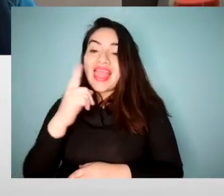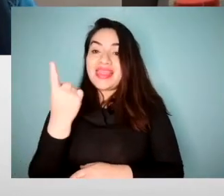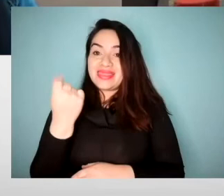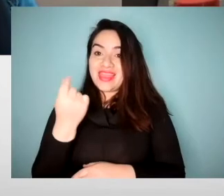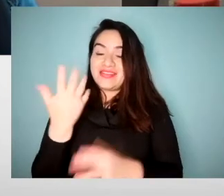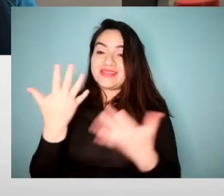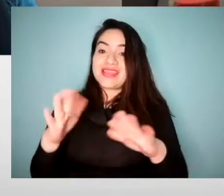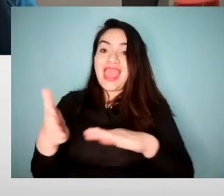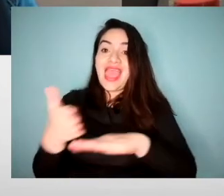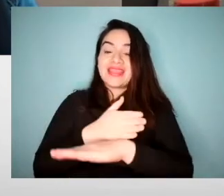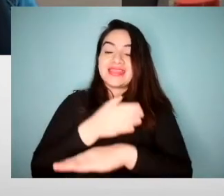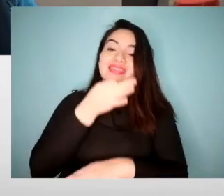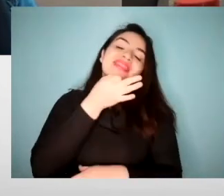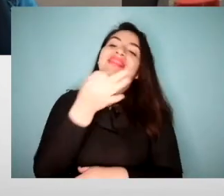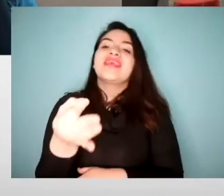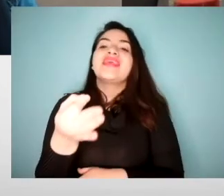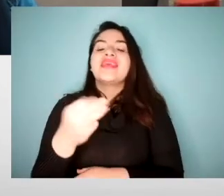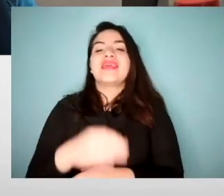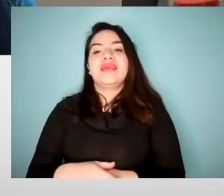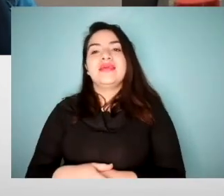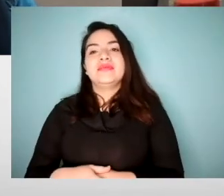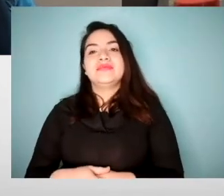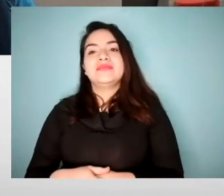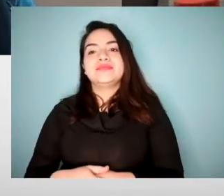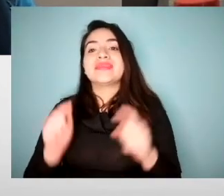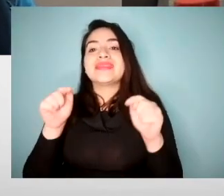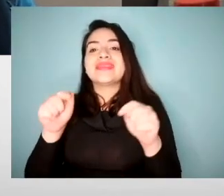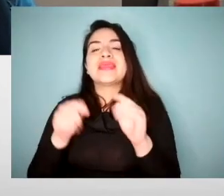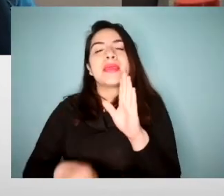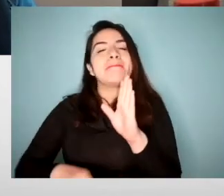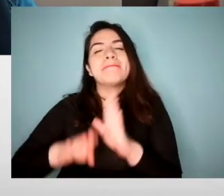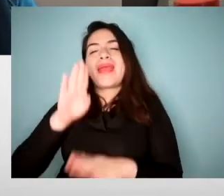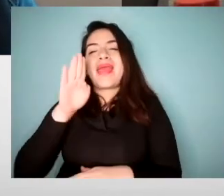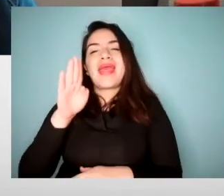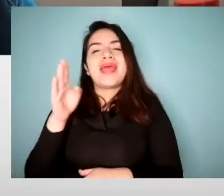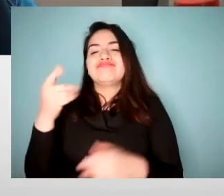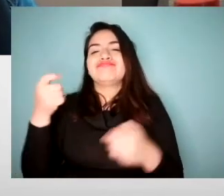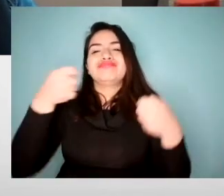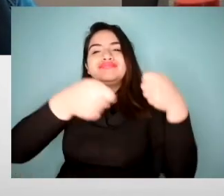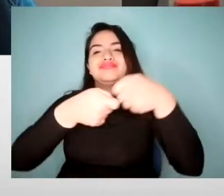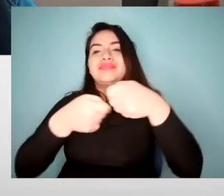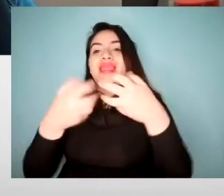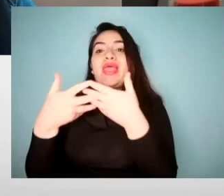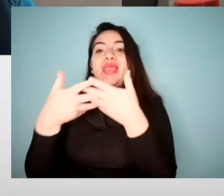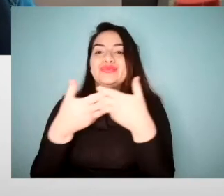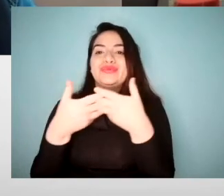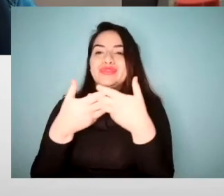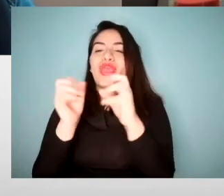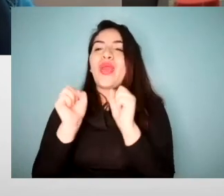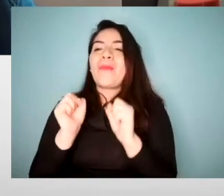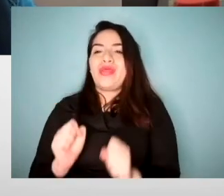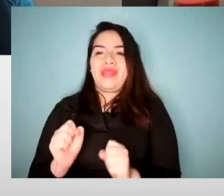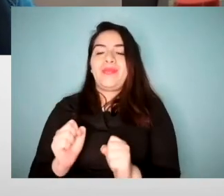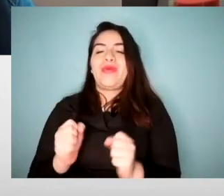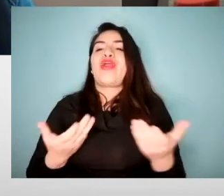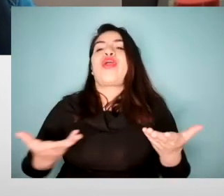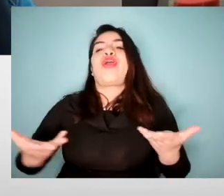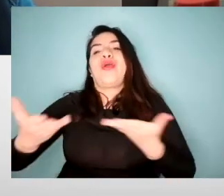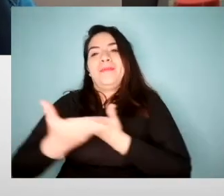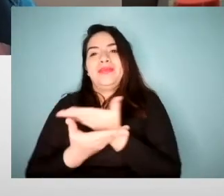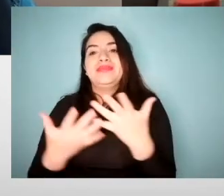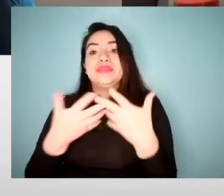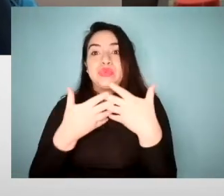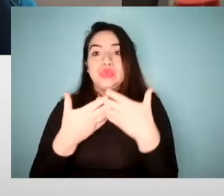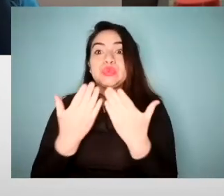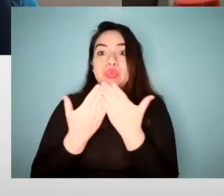que son hay mucho más financiamiento en Estados Unidos. Entonces podemos en el fondo complementar estudios que se realizan tanto en Chile